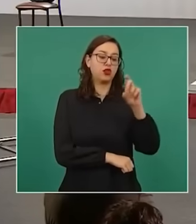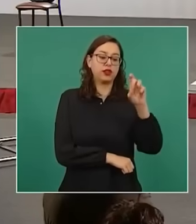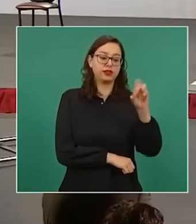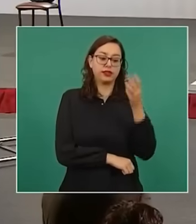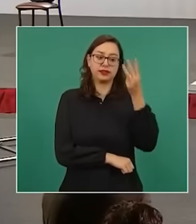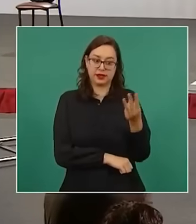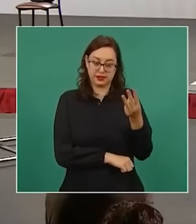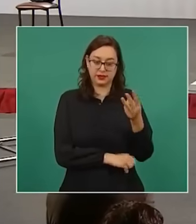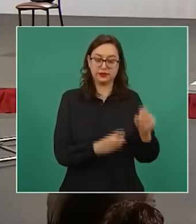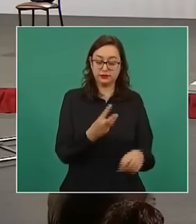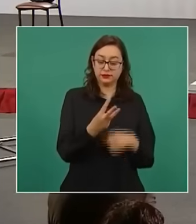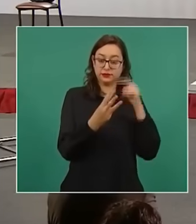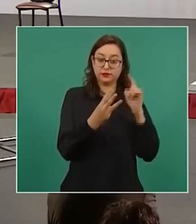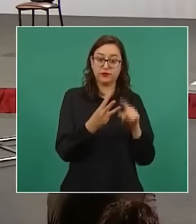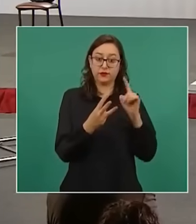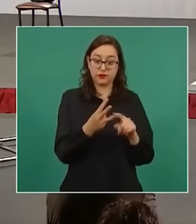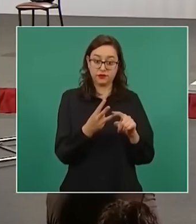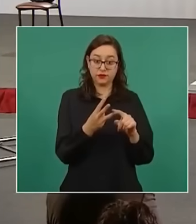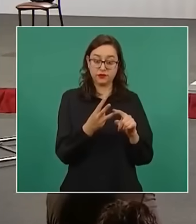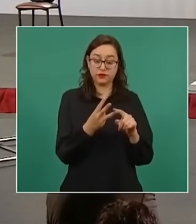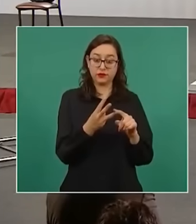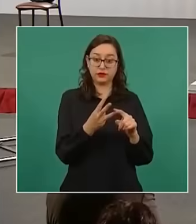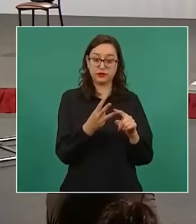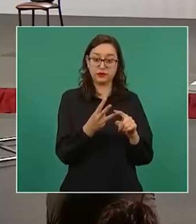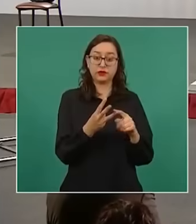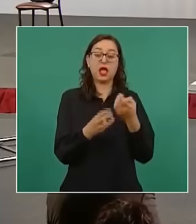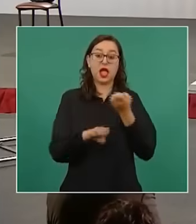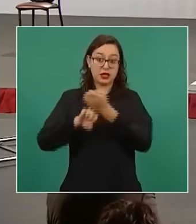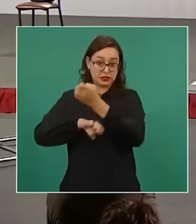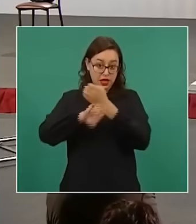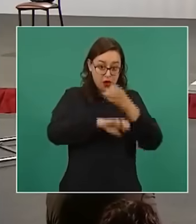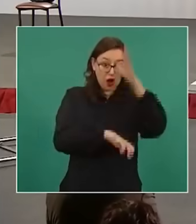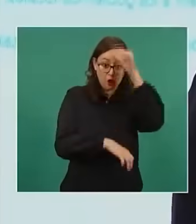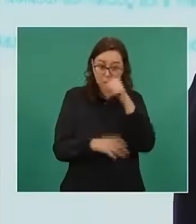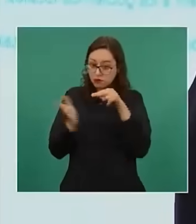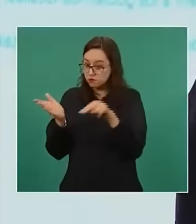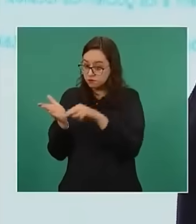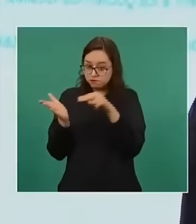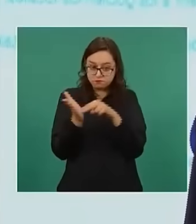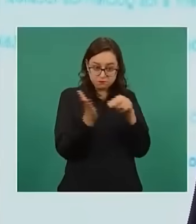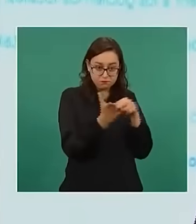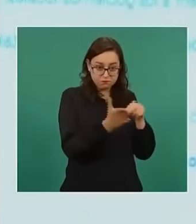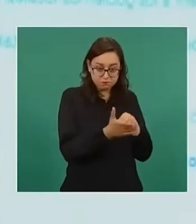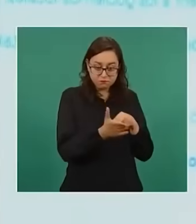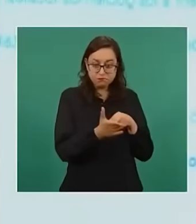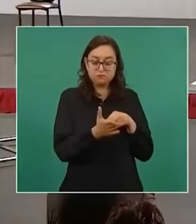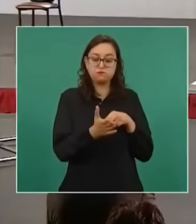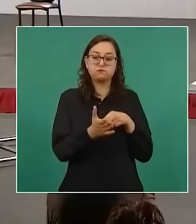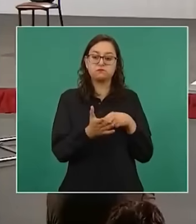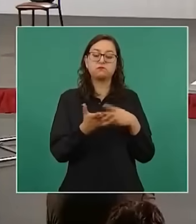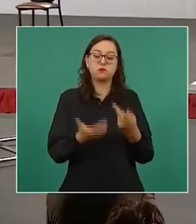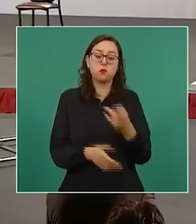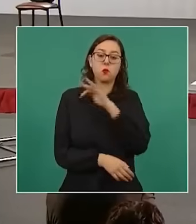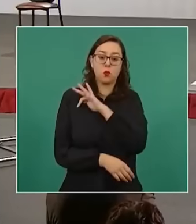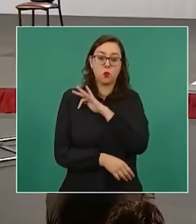la tasa de interés igual el controlar controlar la inflación en general fue un brillante desempeño y ahora todos los expertos